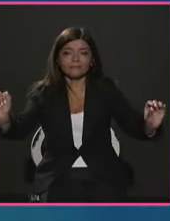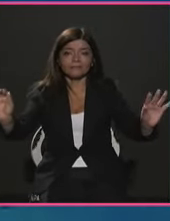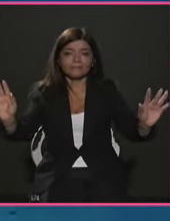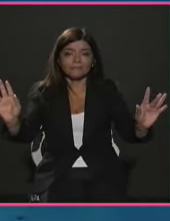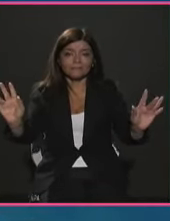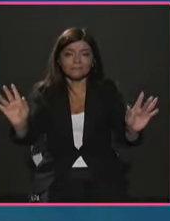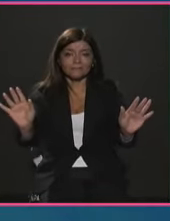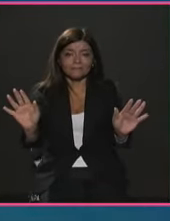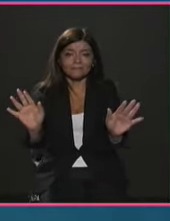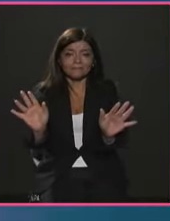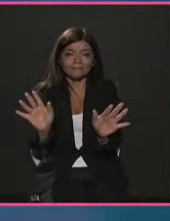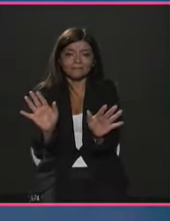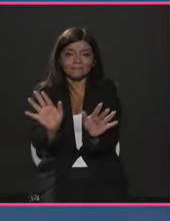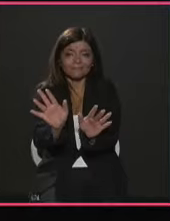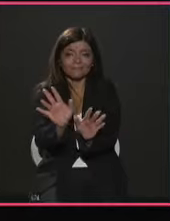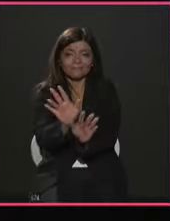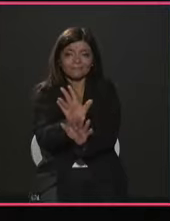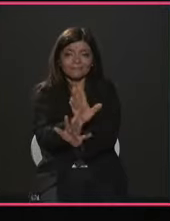Noa